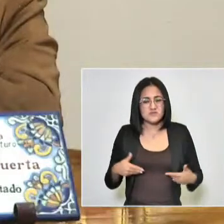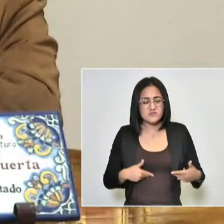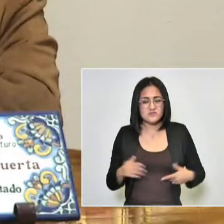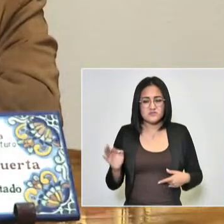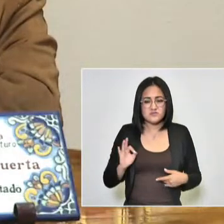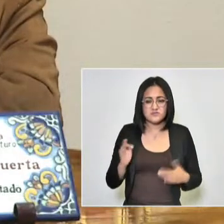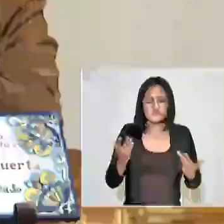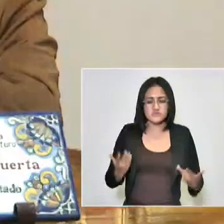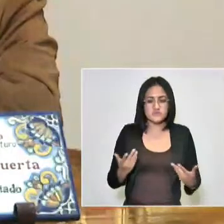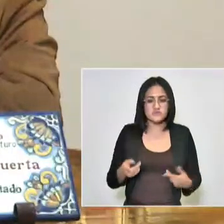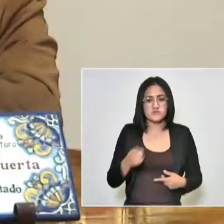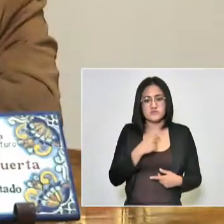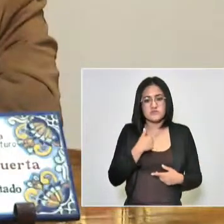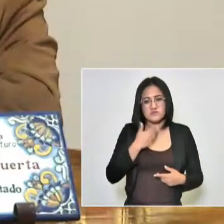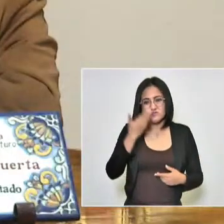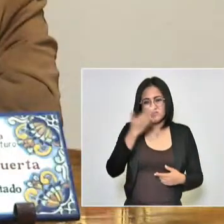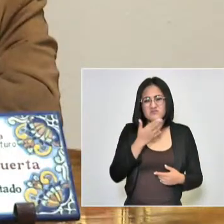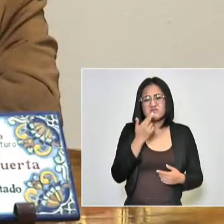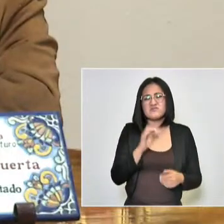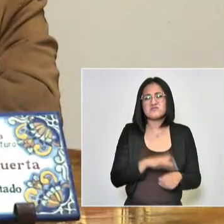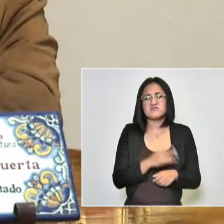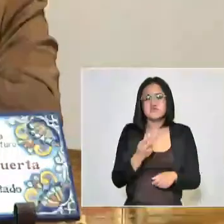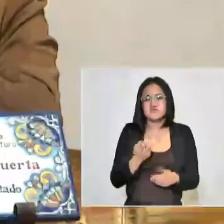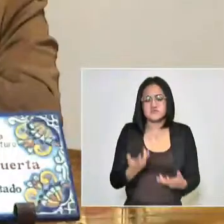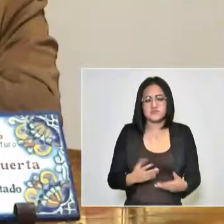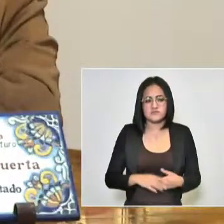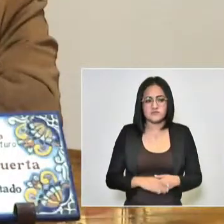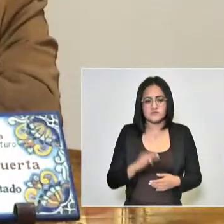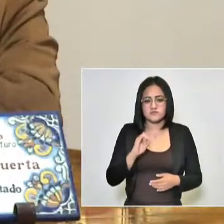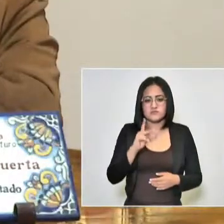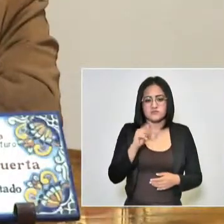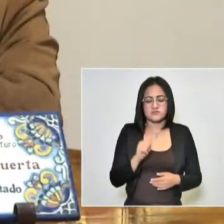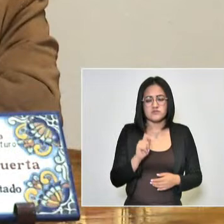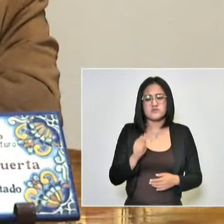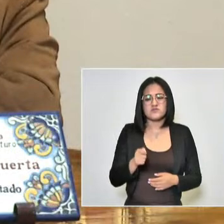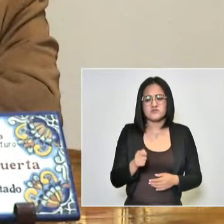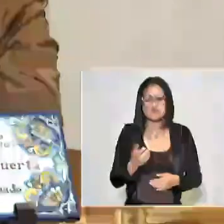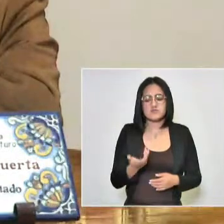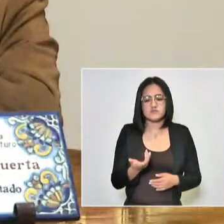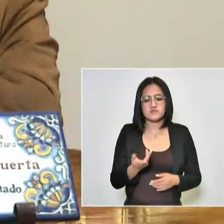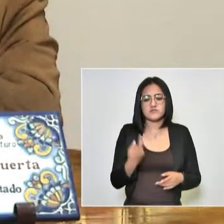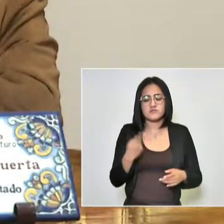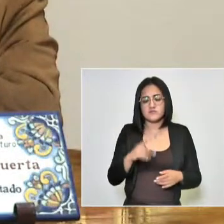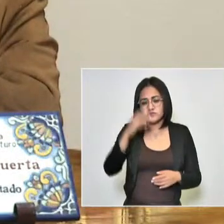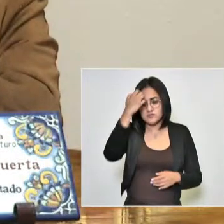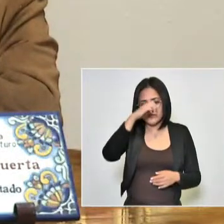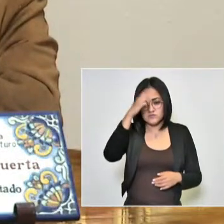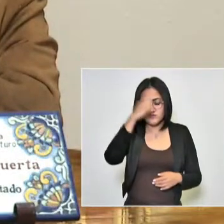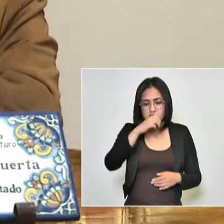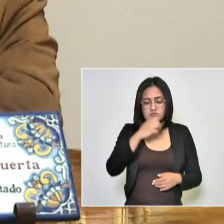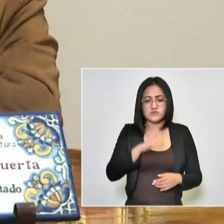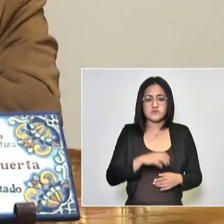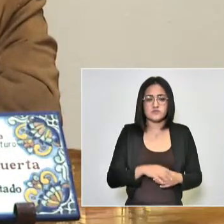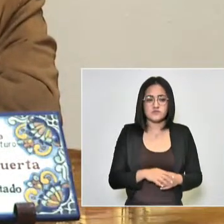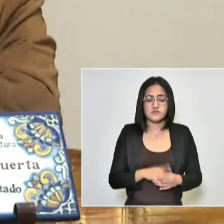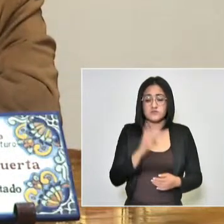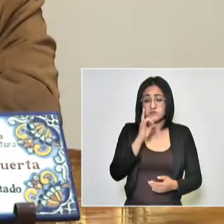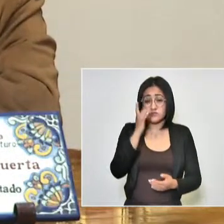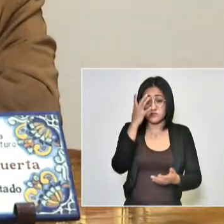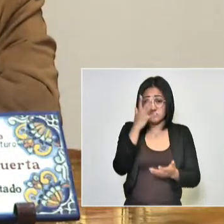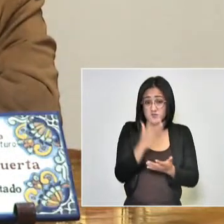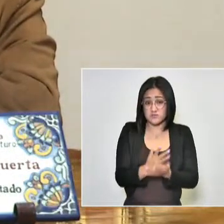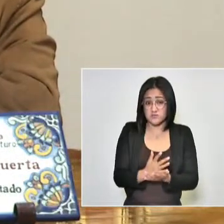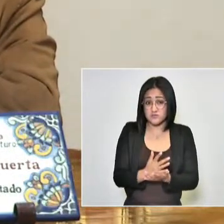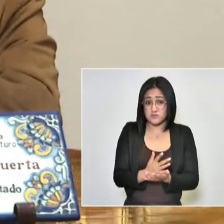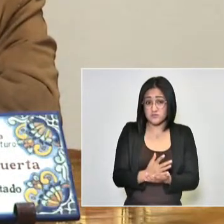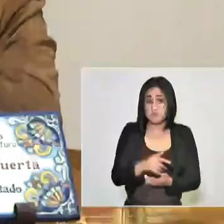que no les encuentro razón? El CIEPA es la experiencia poblana única en el